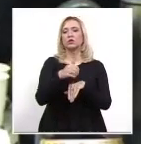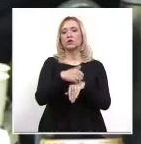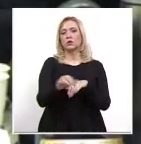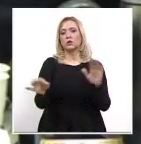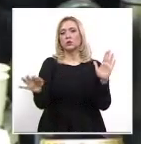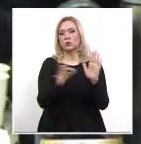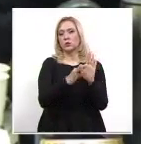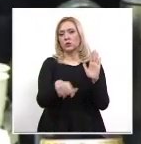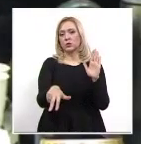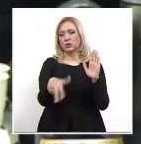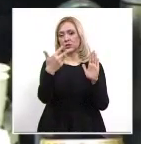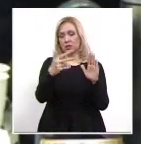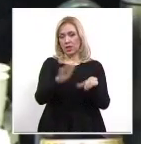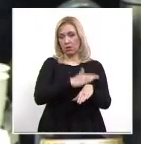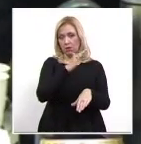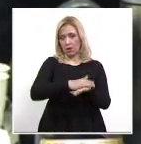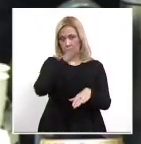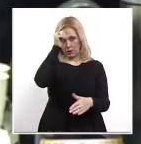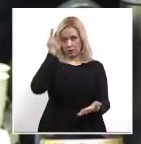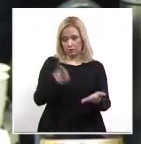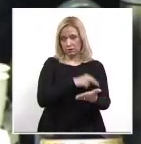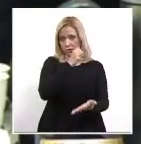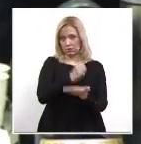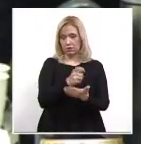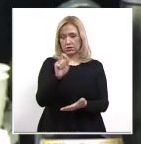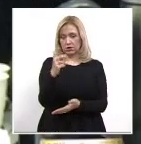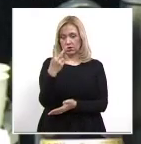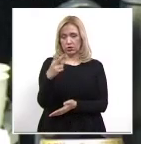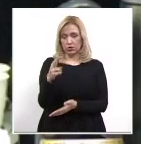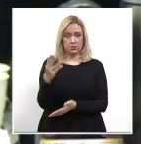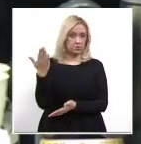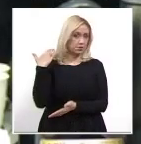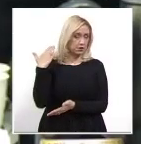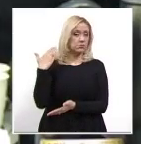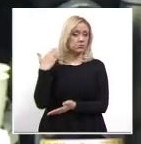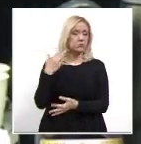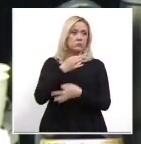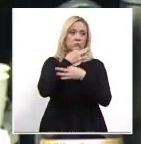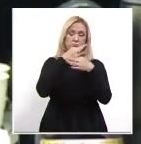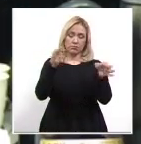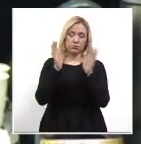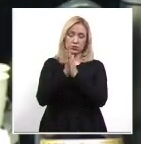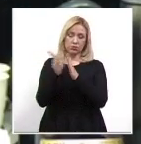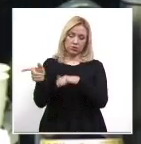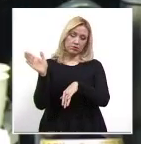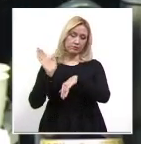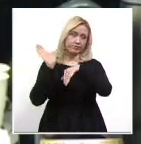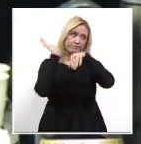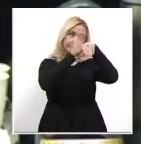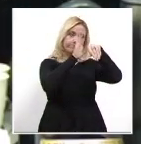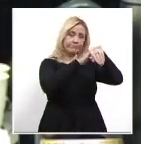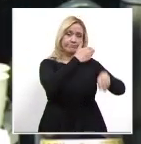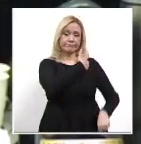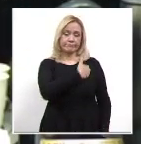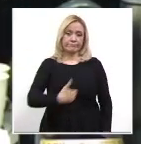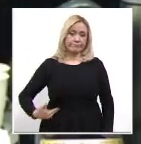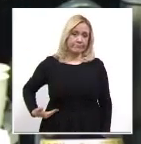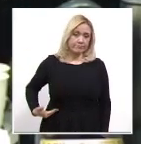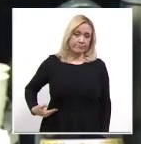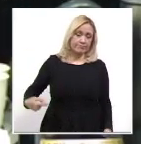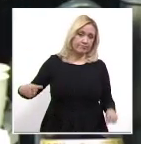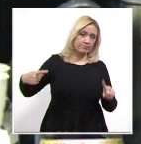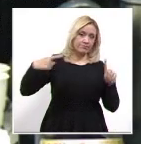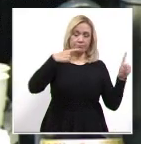acuerdo aprobado el 22 de noviembre pasado, comuníquese al titular del Poder Ejecutivo